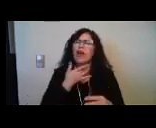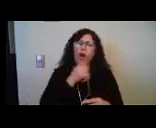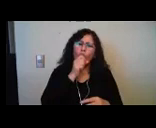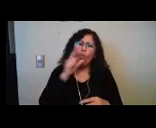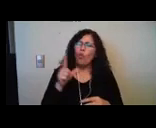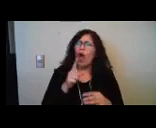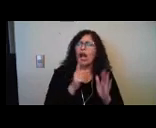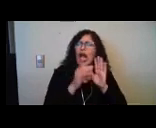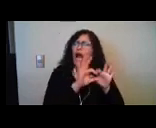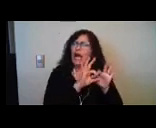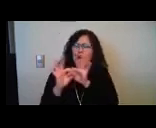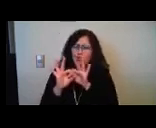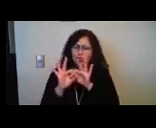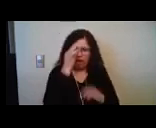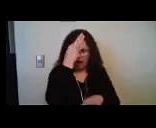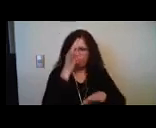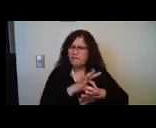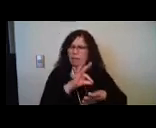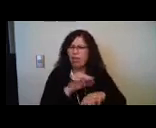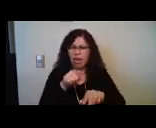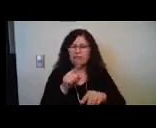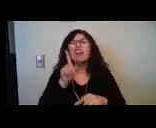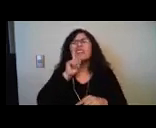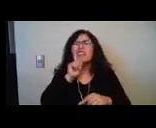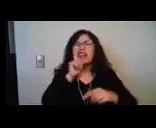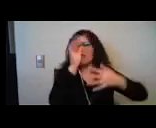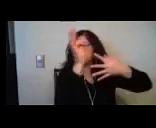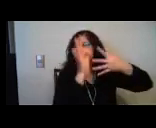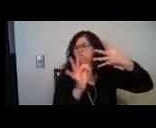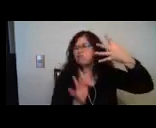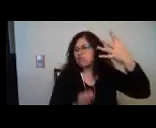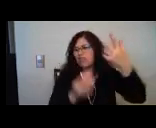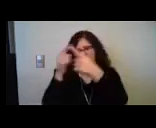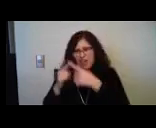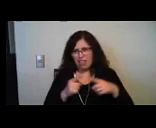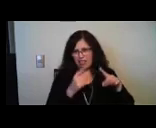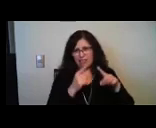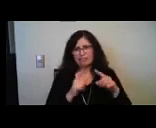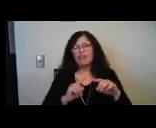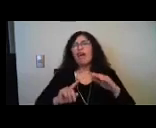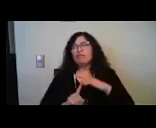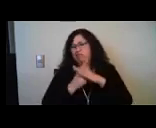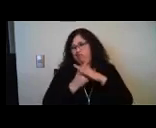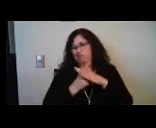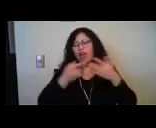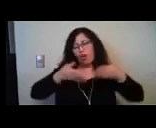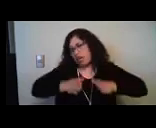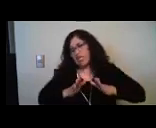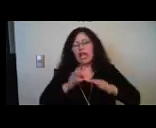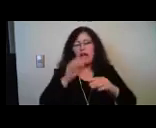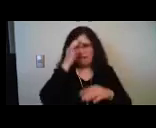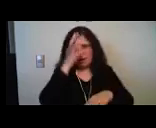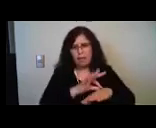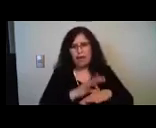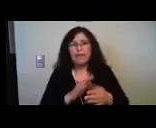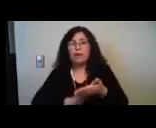que tiene un origen multifactorial, ¿ya? Que está asociado entre la naturaleza o expresión